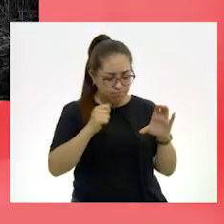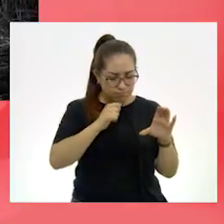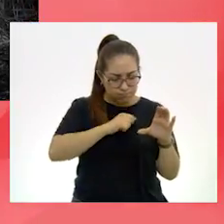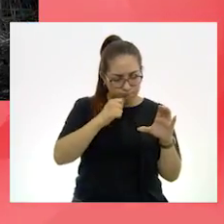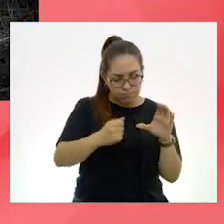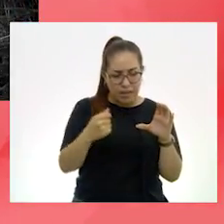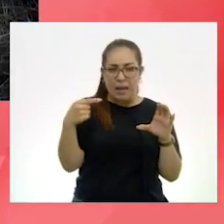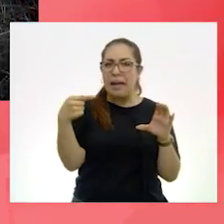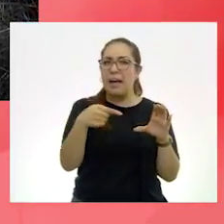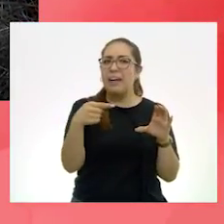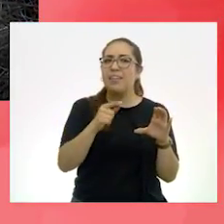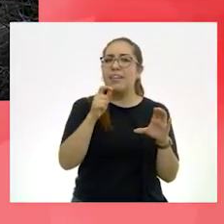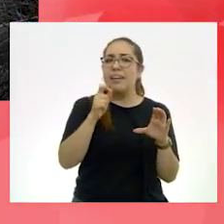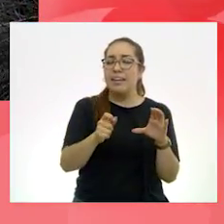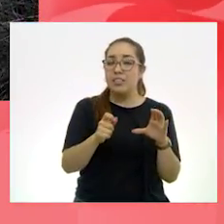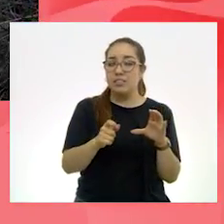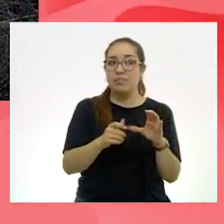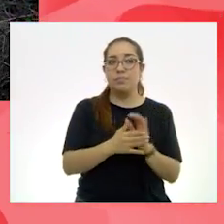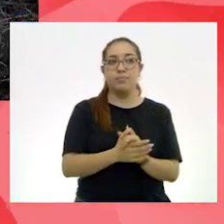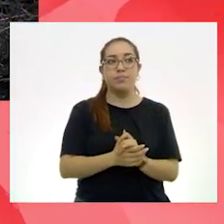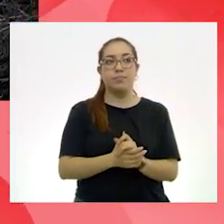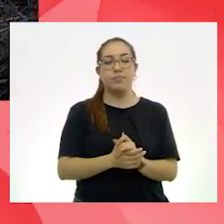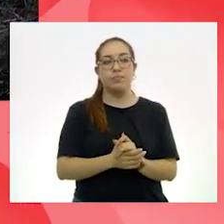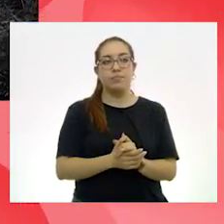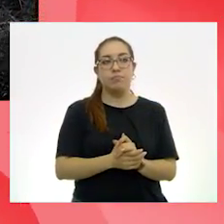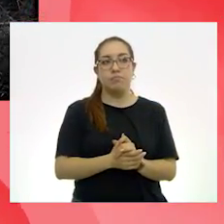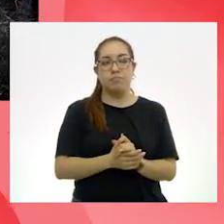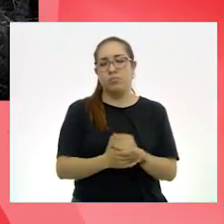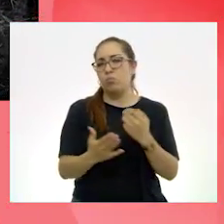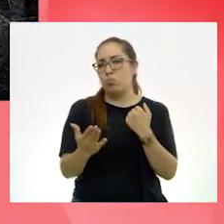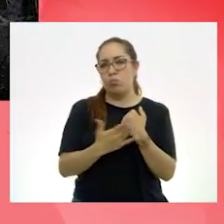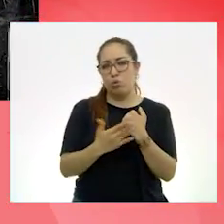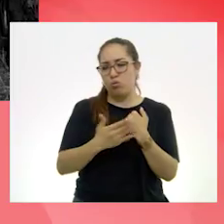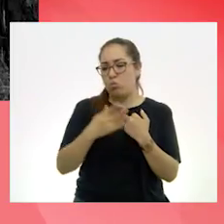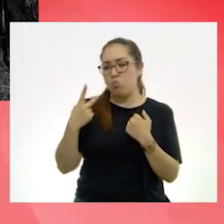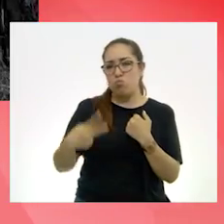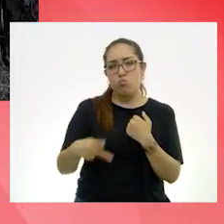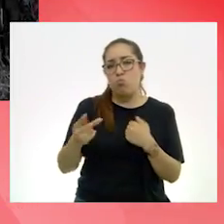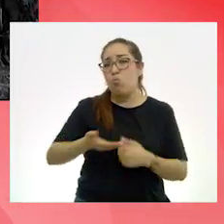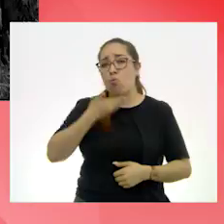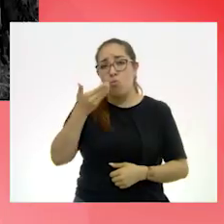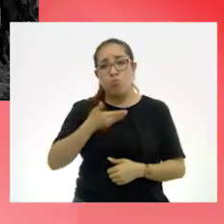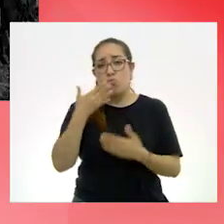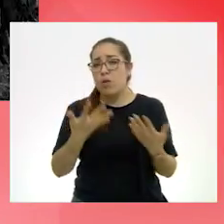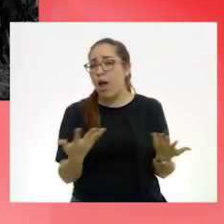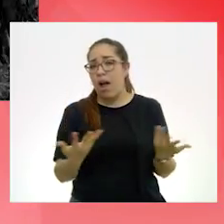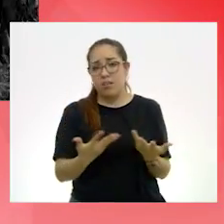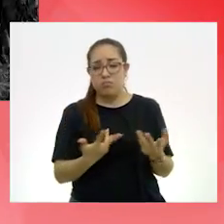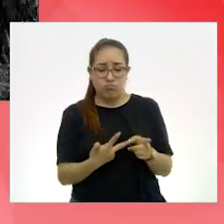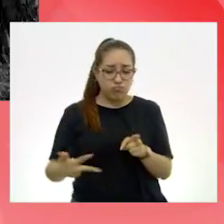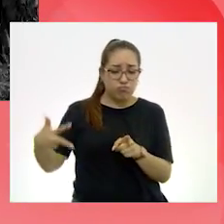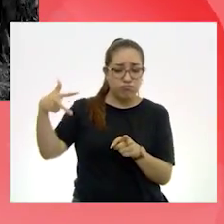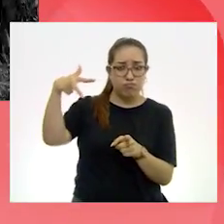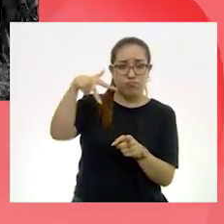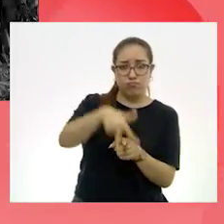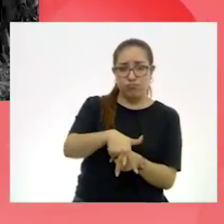la profesión, digamos, cotidiana, civil de Emiliano Zapata, que era caballerango. La